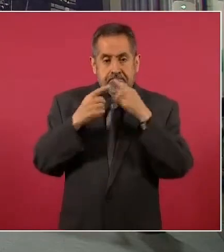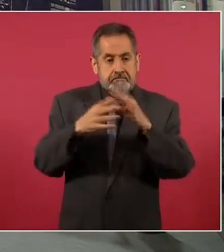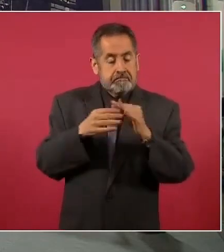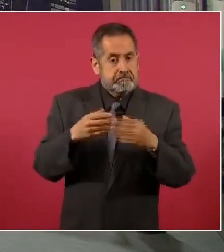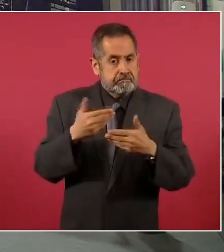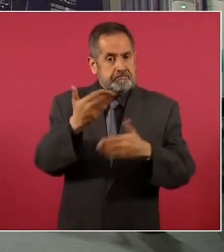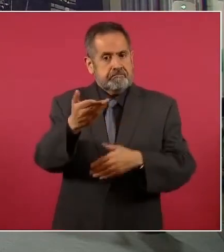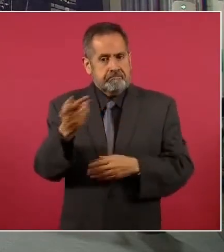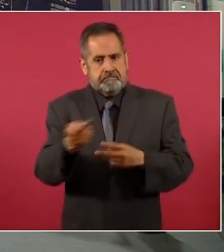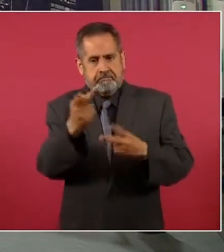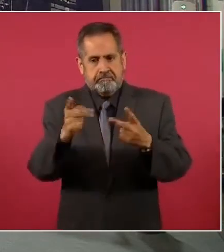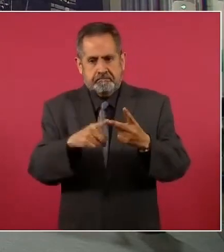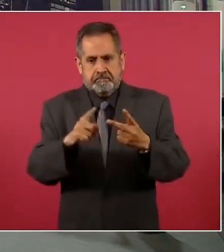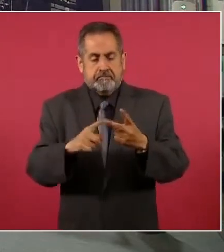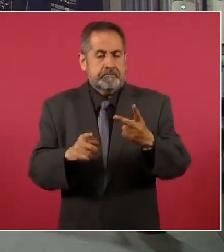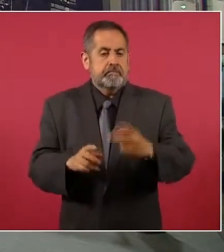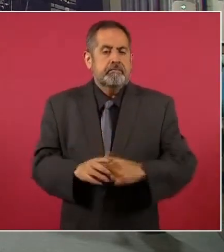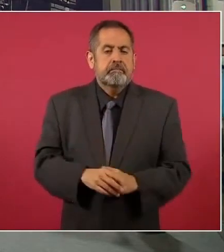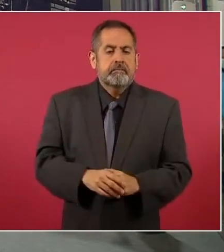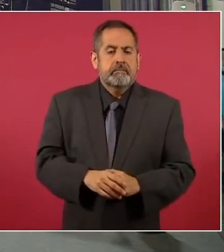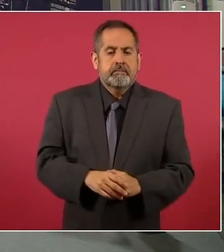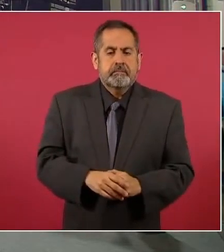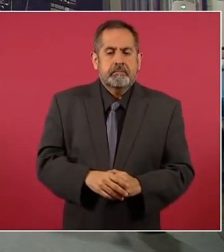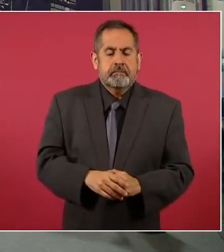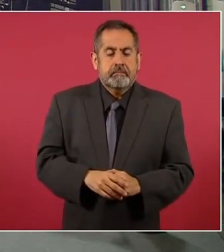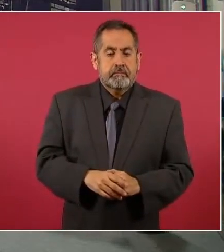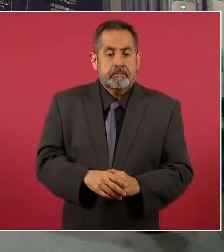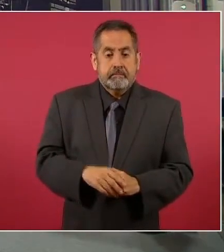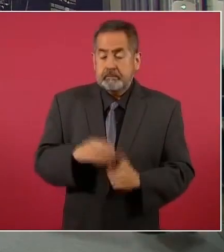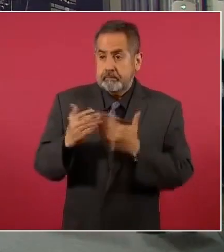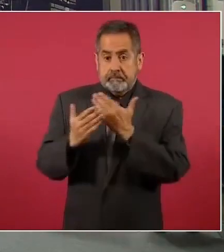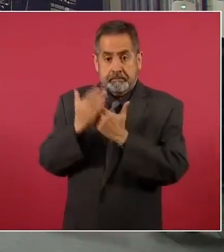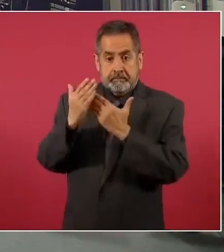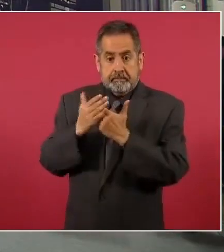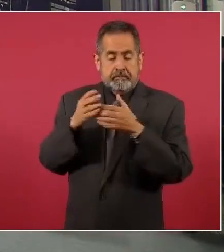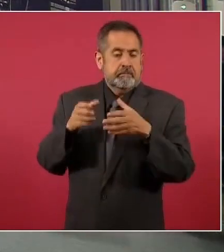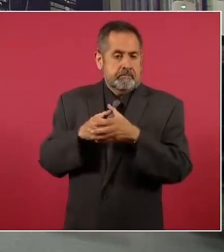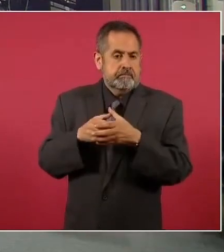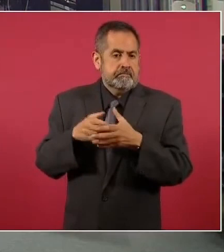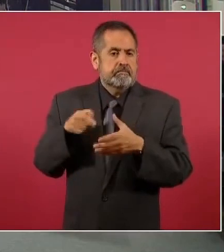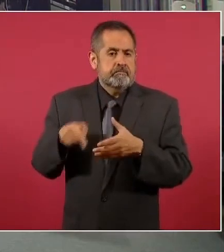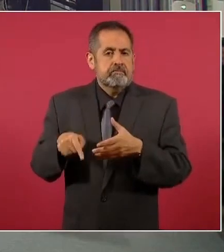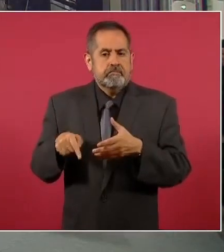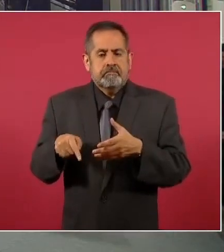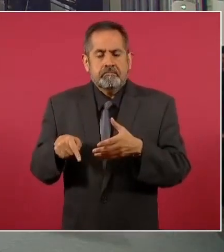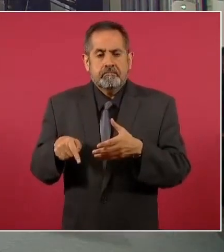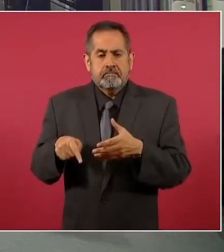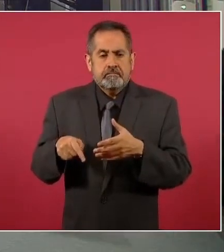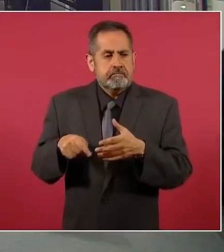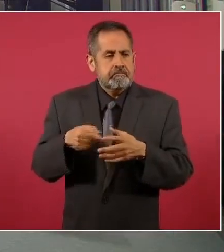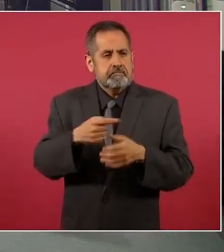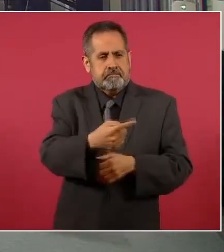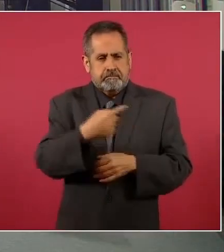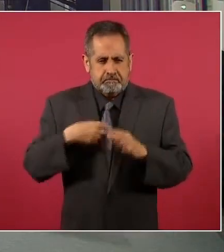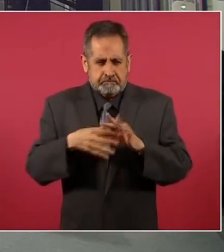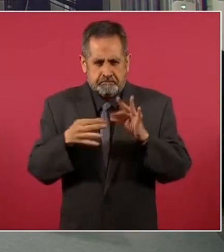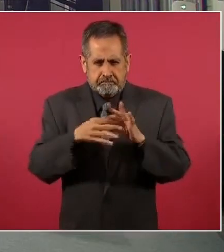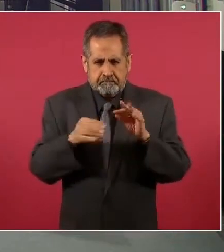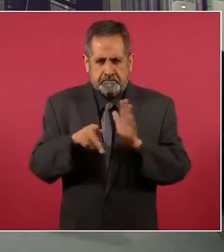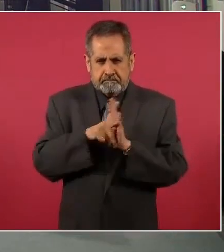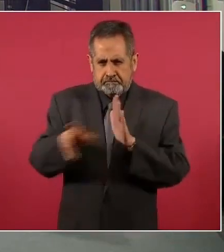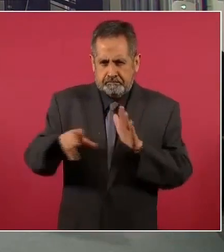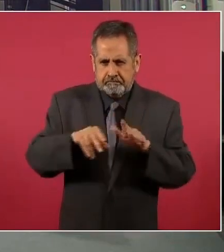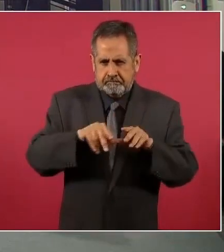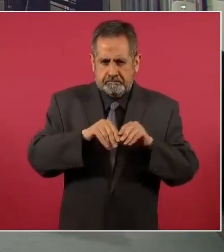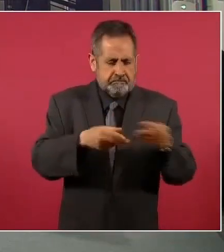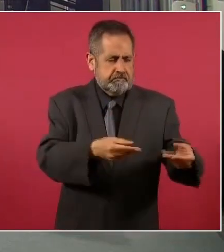de que venía en la mañana muy temprano viendo la síntesis que me mandan de periódicos, de